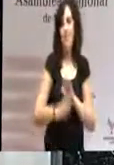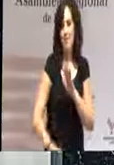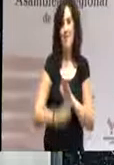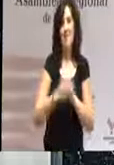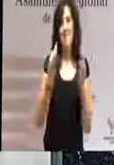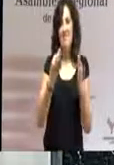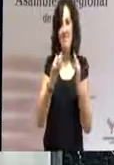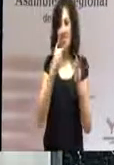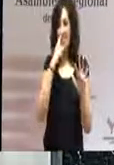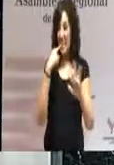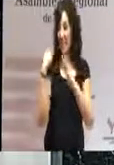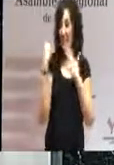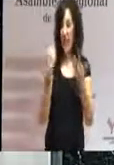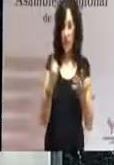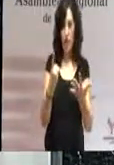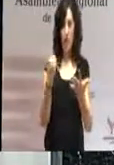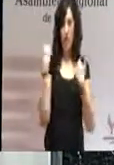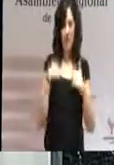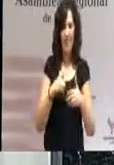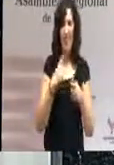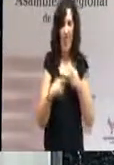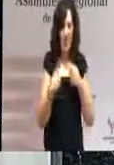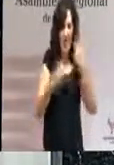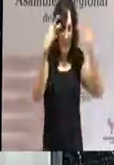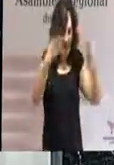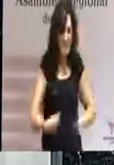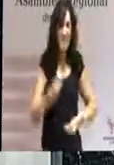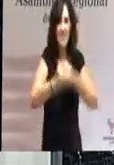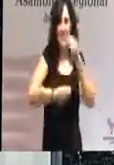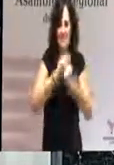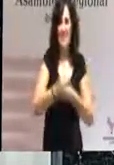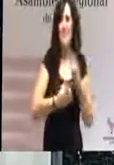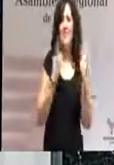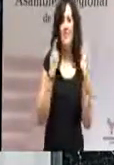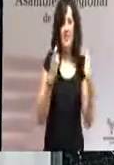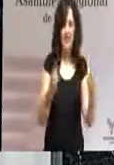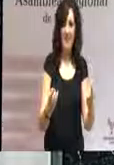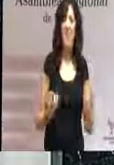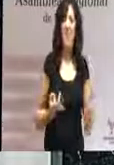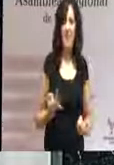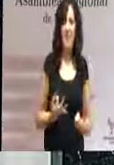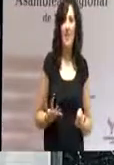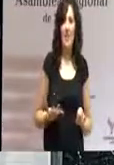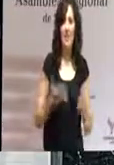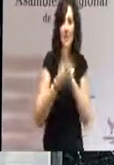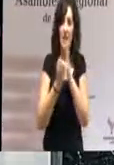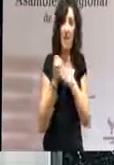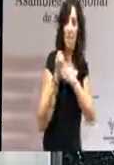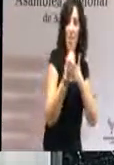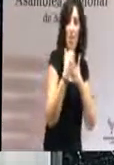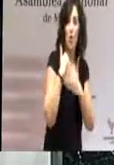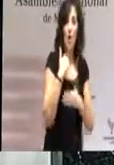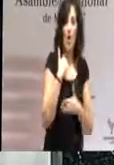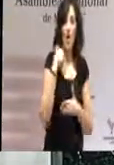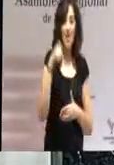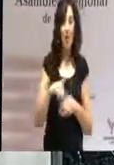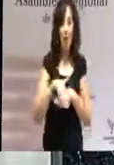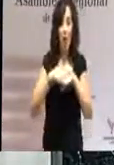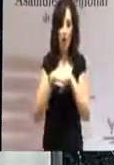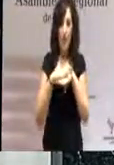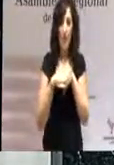6 años después, queda mucho por hacer y ahí, en el apoyo a Lorca, este Gobierno va a